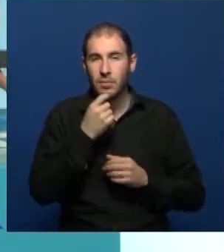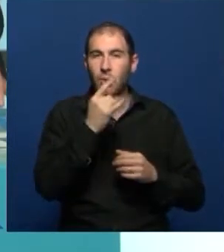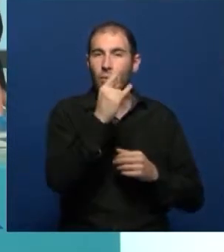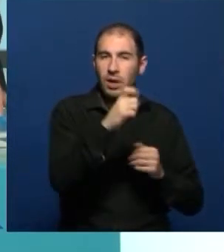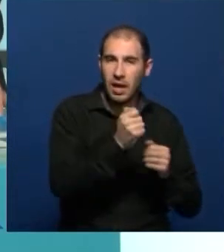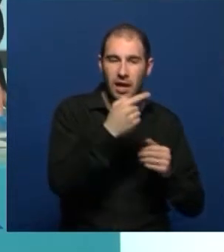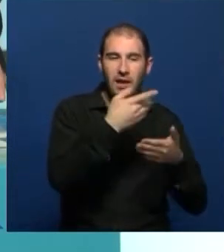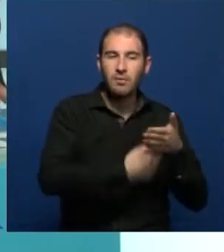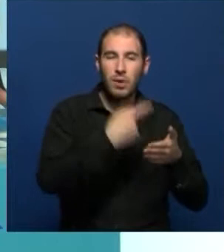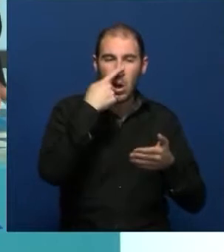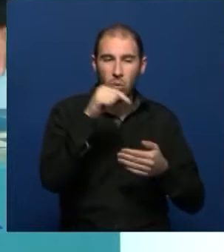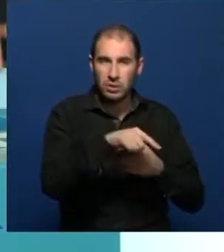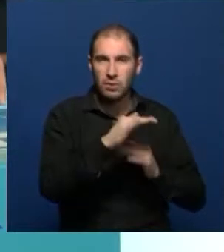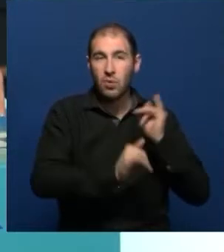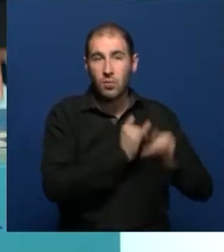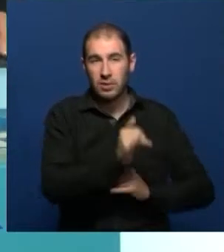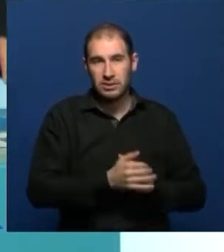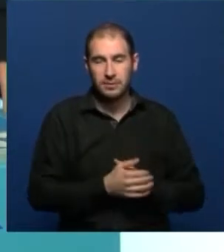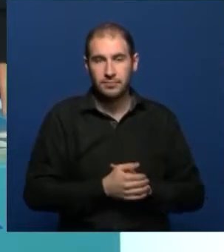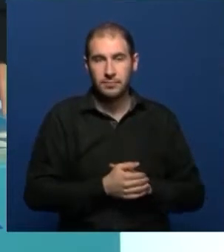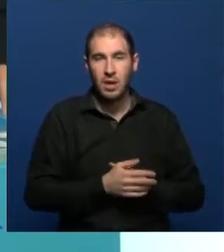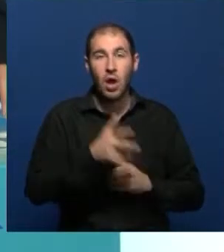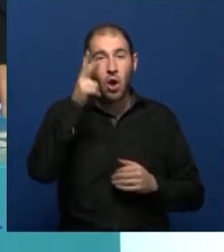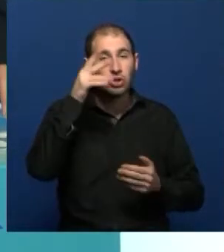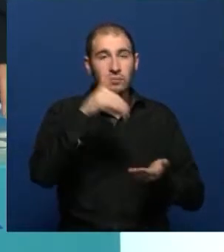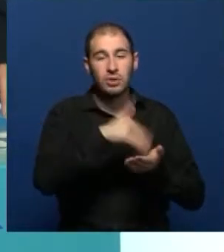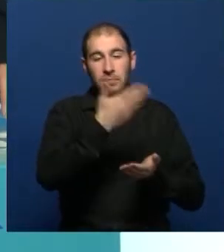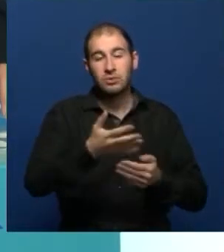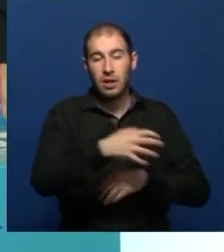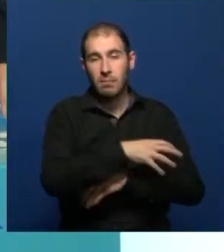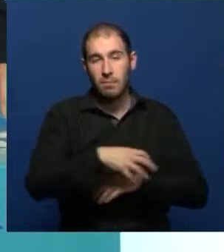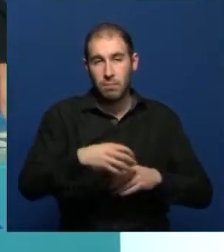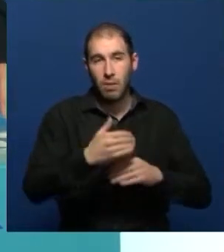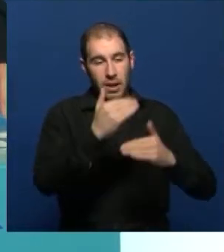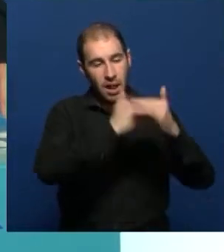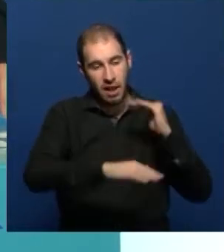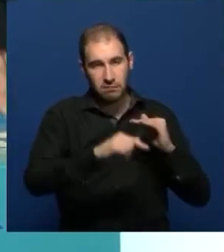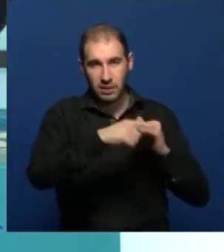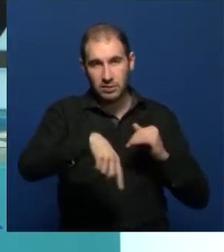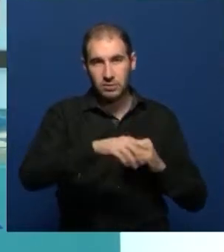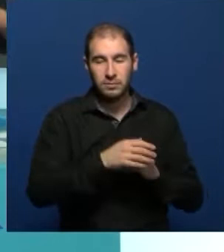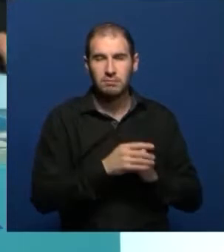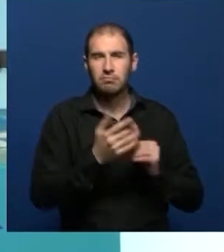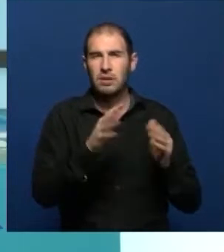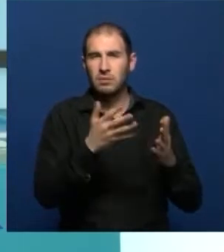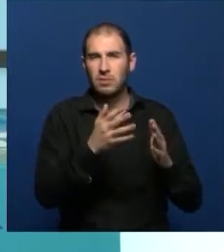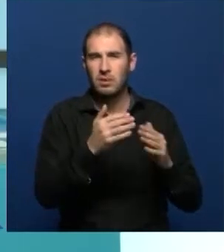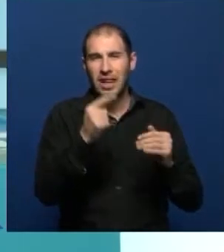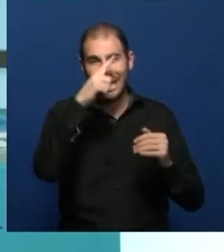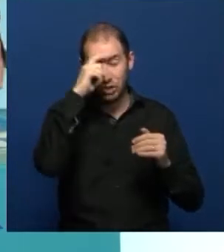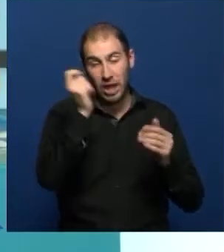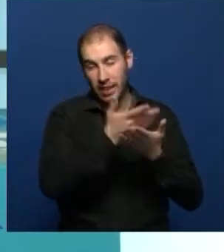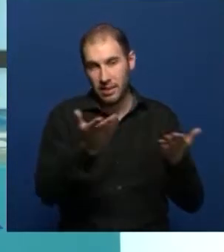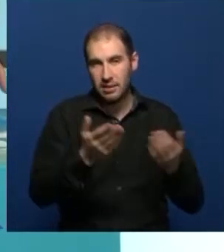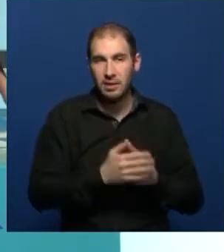UCA el último informe indica que hay 8 millones de personas por debajo de la línea de pobreza, estamos hablando a nivel